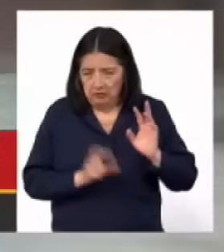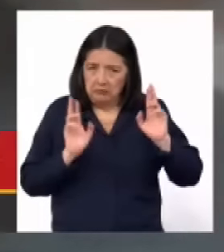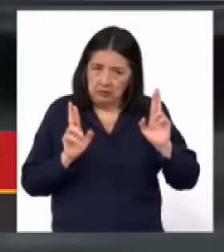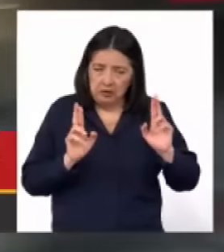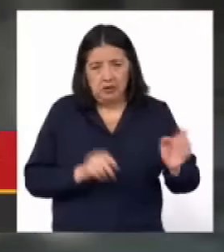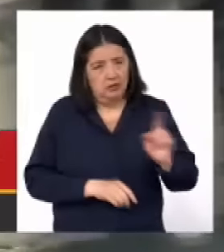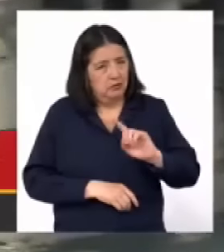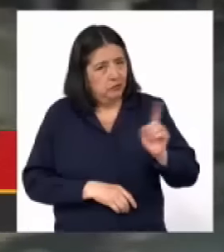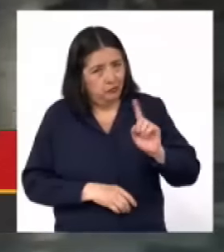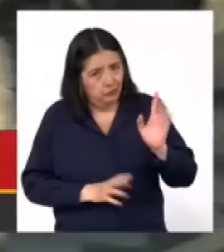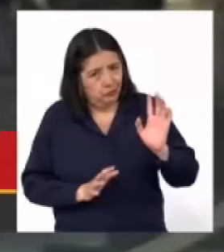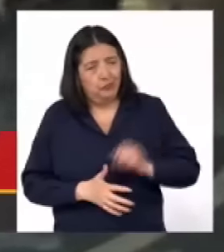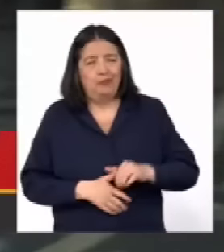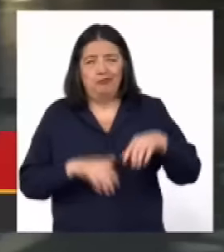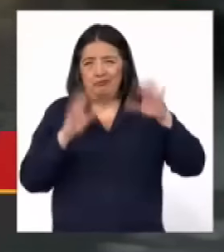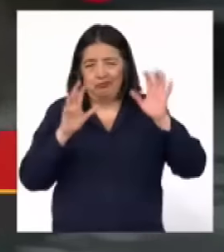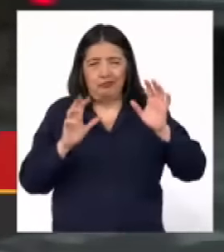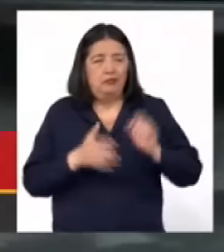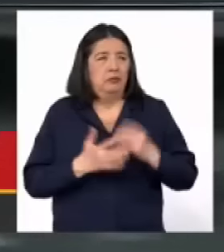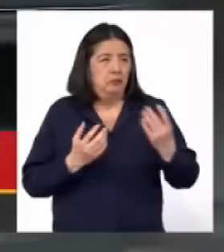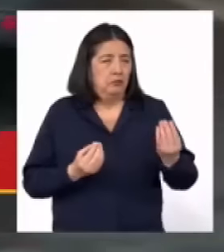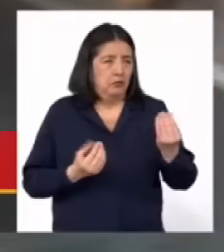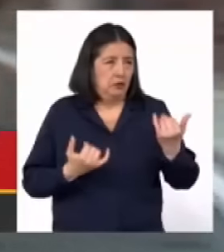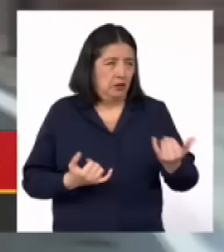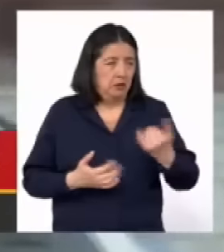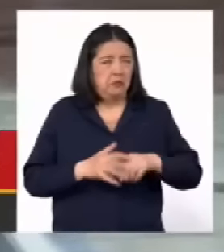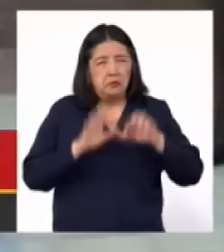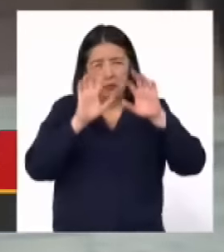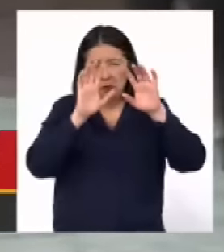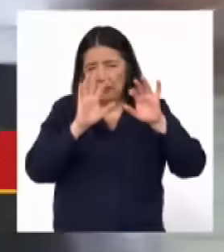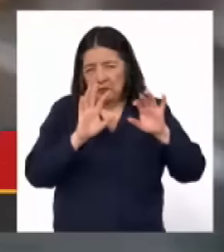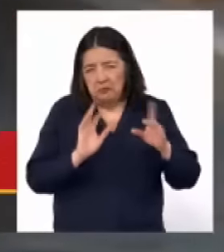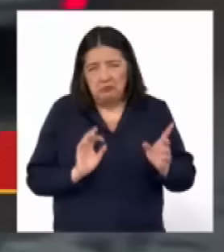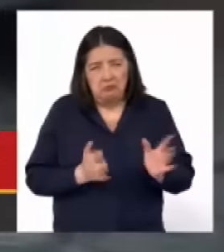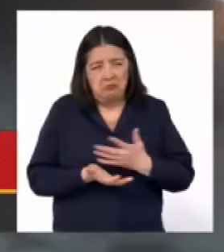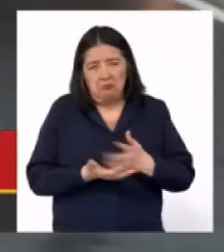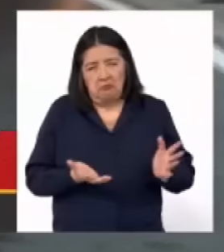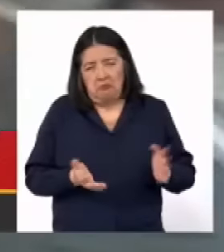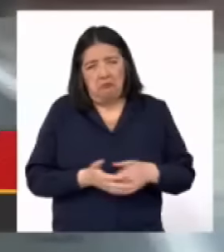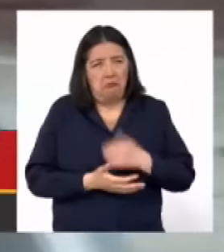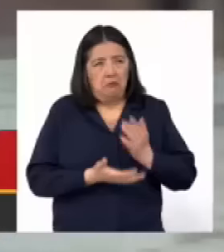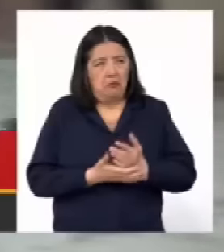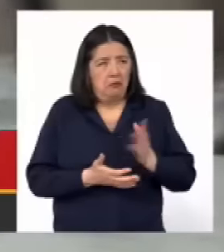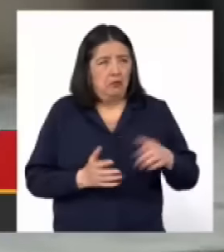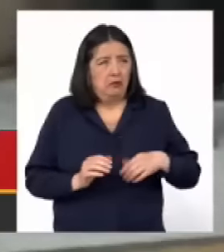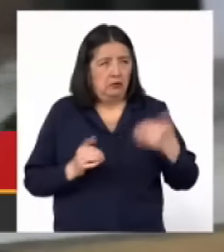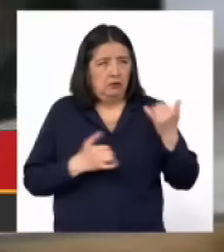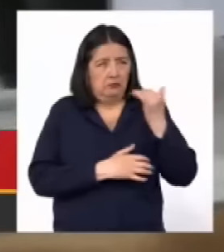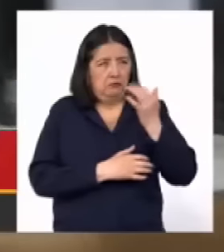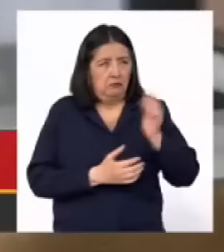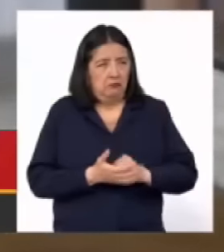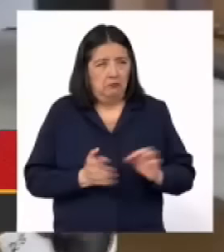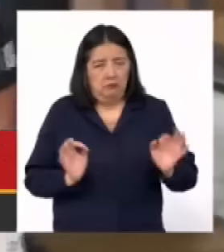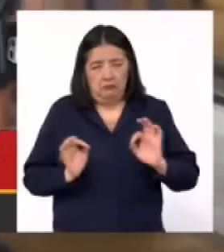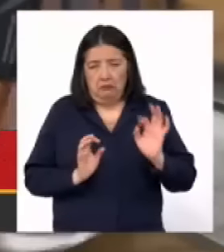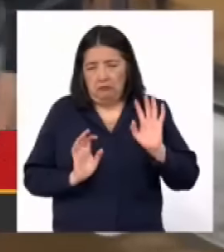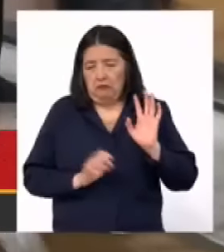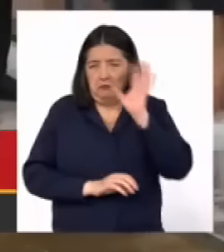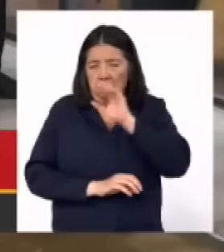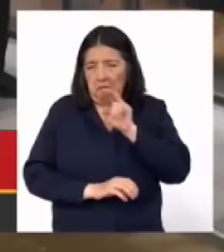que no suceda eso, porque lo que está pasando ahorita, que es una garúa, la verdad no incomoda, tanto así que estamos al aire y no se